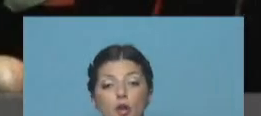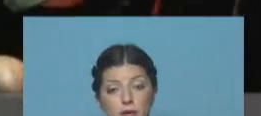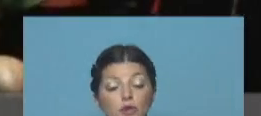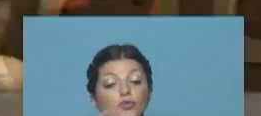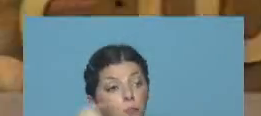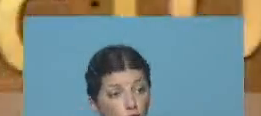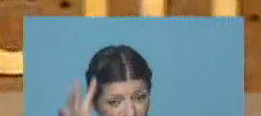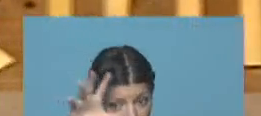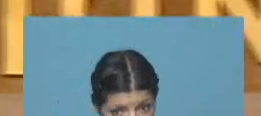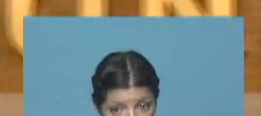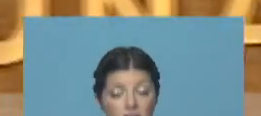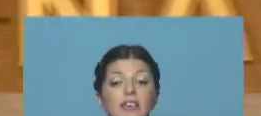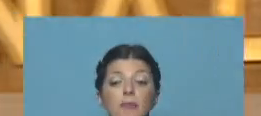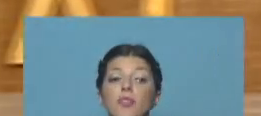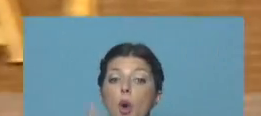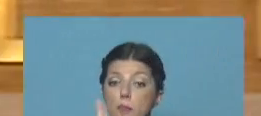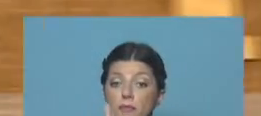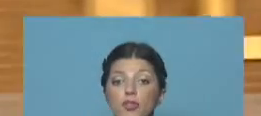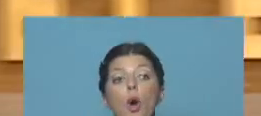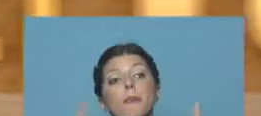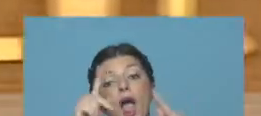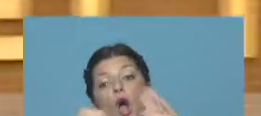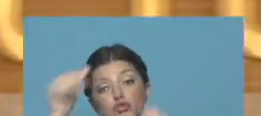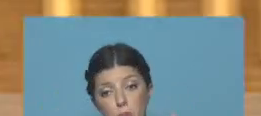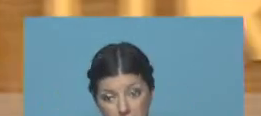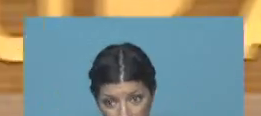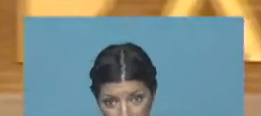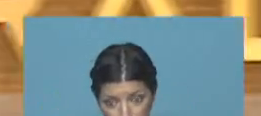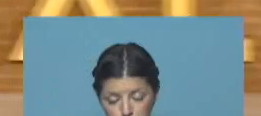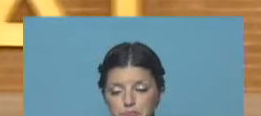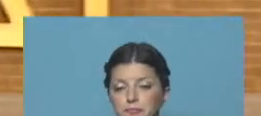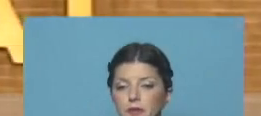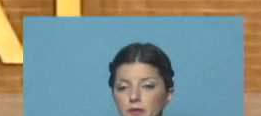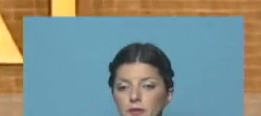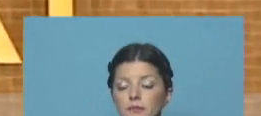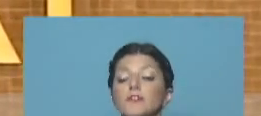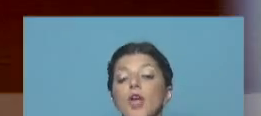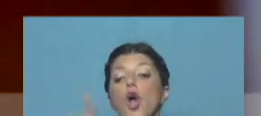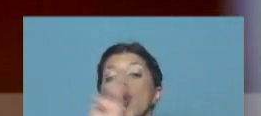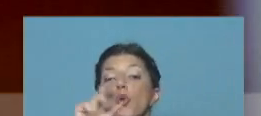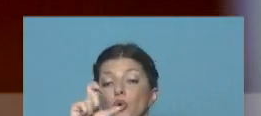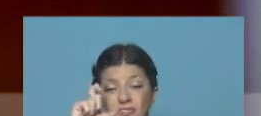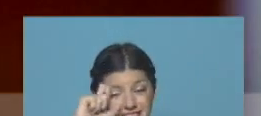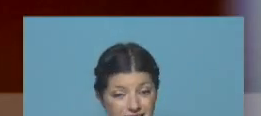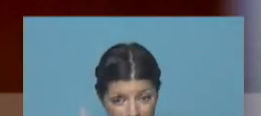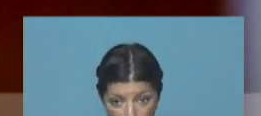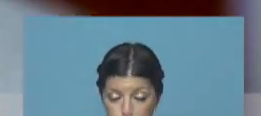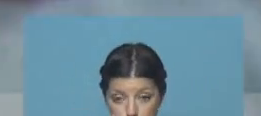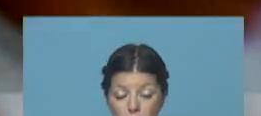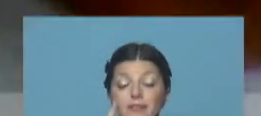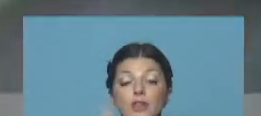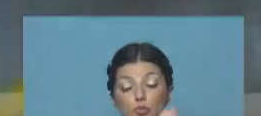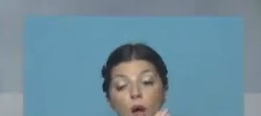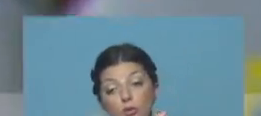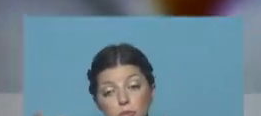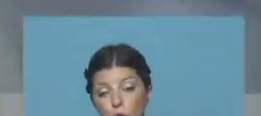bienes y le prohibió salir del país. La titular del Consejo Nacional Electoral, Tibisay Lucena, confirmó que el mismo día en que está